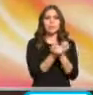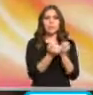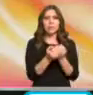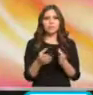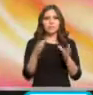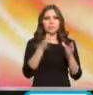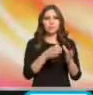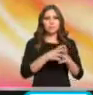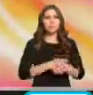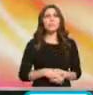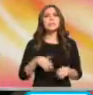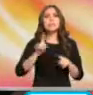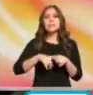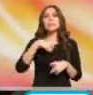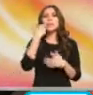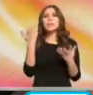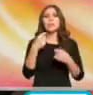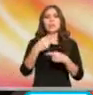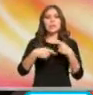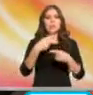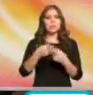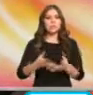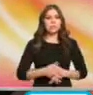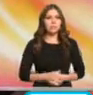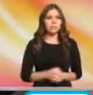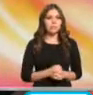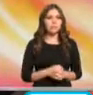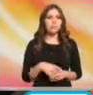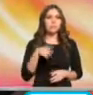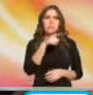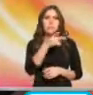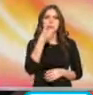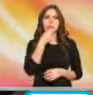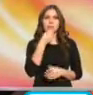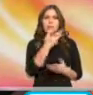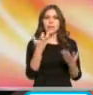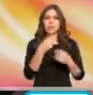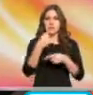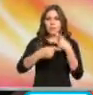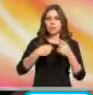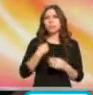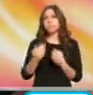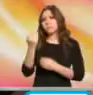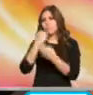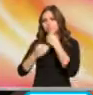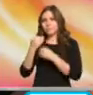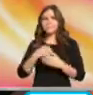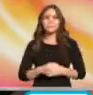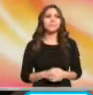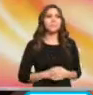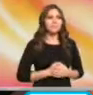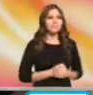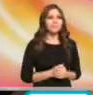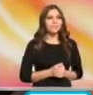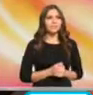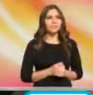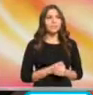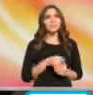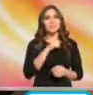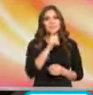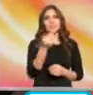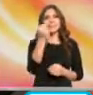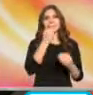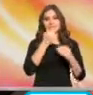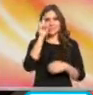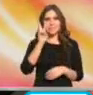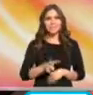quién? ¿Quién quiere armar los taquitos, chicos? Yo, ¿Quién se le antoja? Gaby Enrique, también. yo como, él los arma yo. ¿Quién me los quiere? como. Tú Perfecto. vas a comer, ¿verdad? Claro que Ya sé